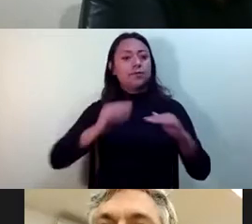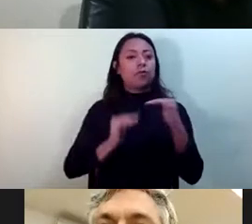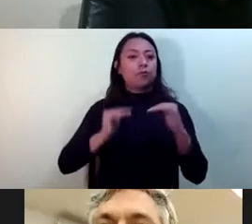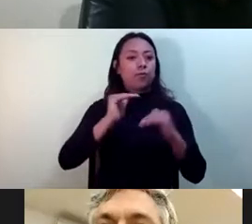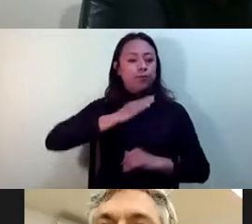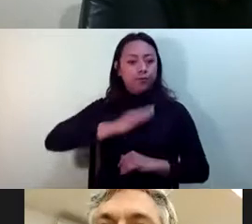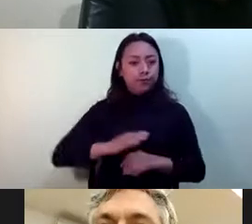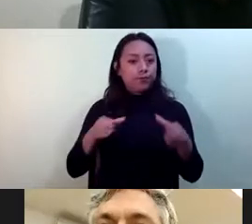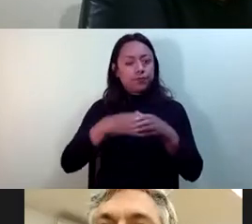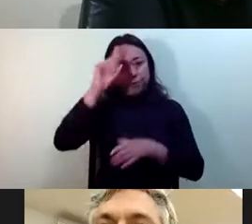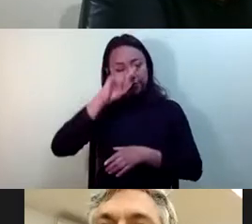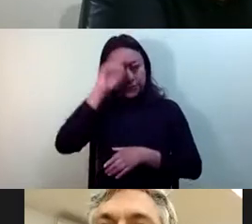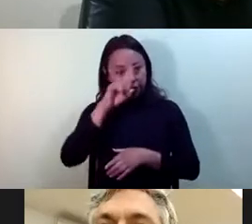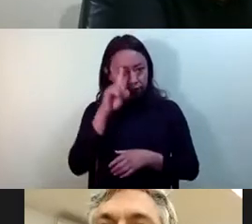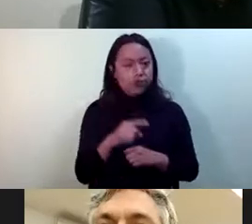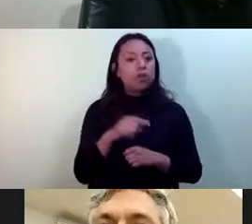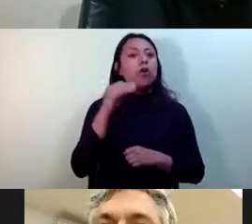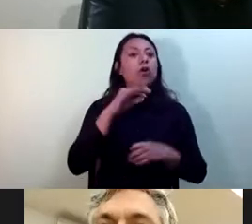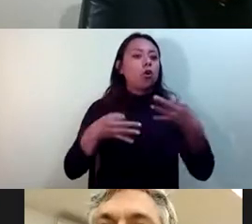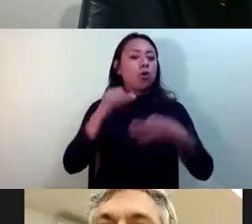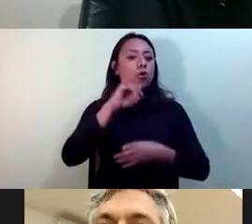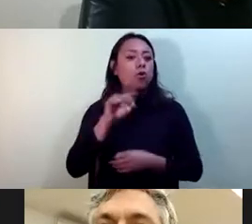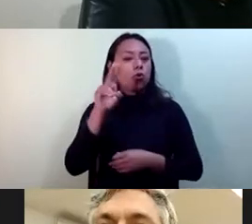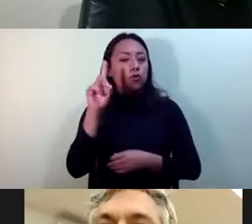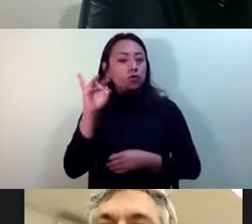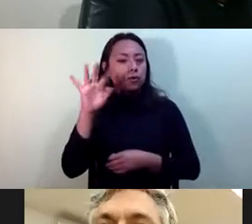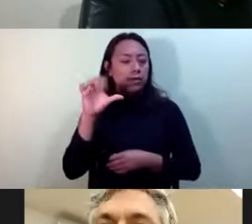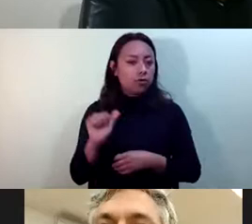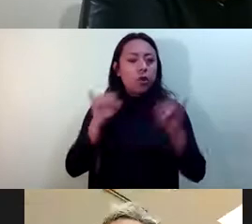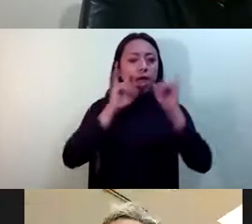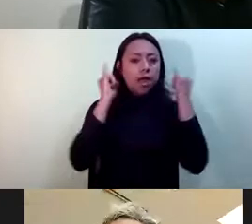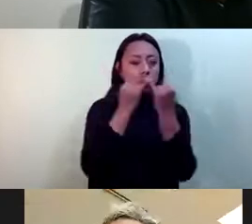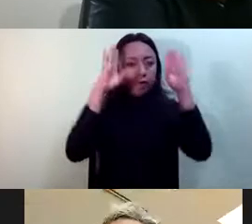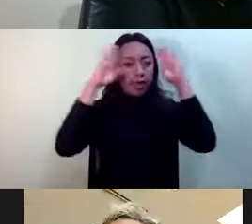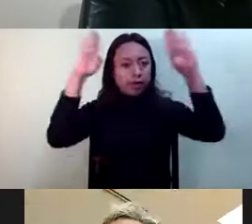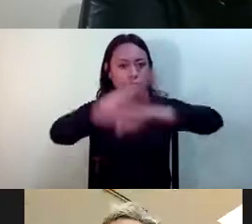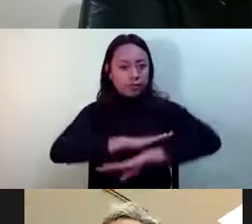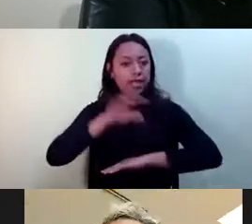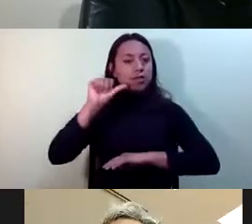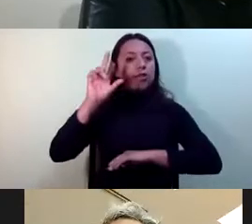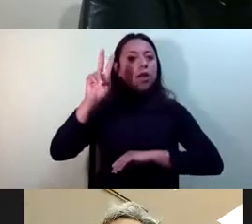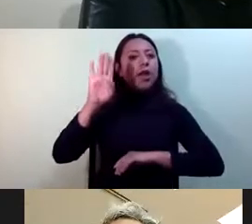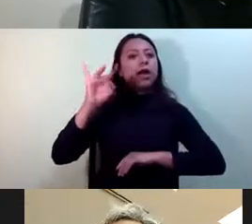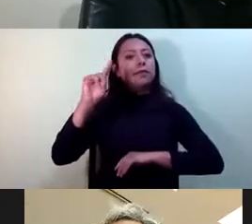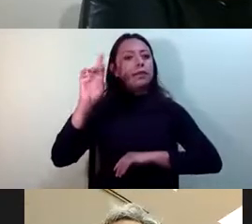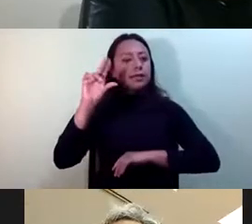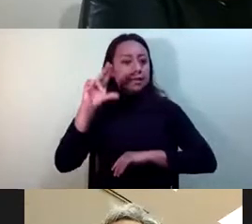Consejo de la Judicatura, la Junta Local de Conciliación y Arbitraje y el Tribunal Electoral por un monto